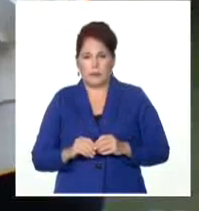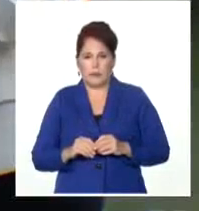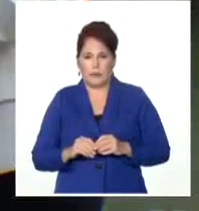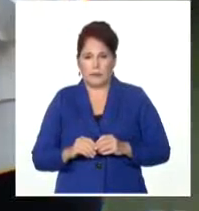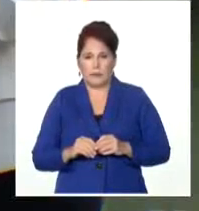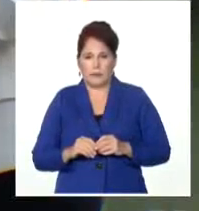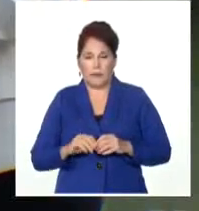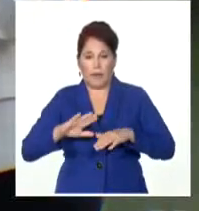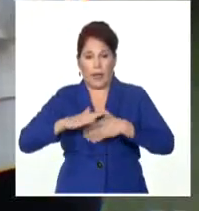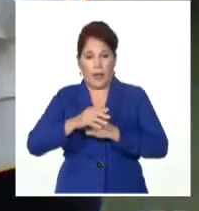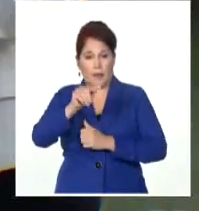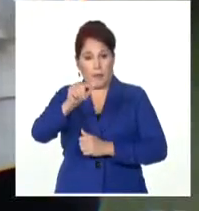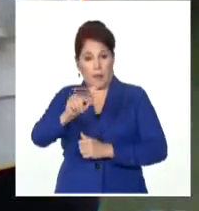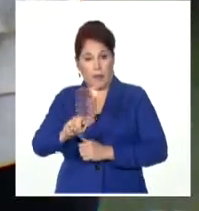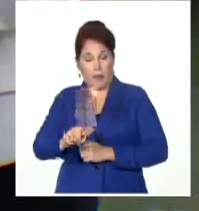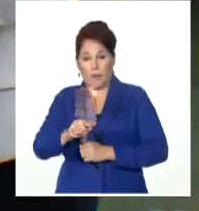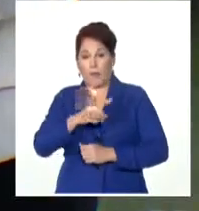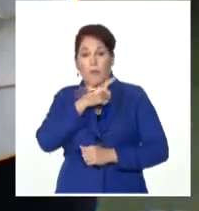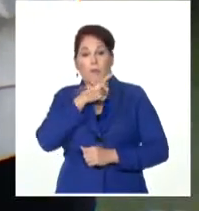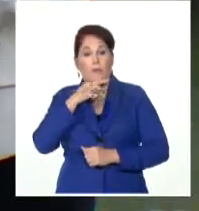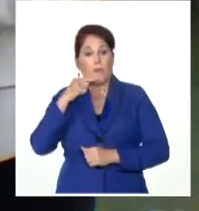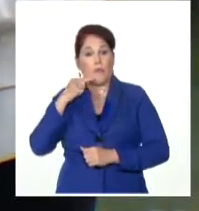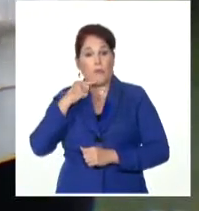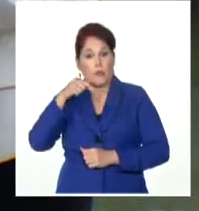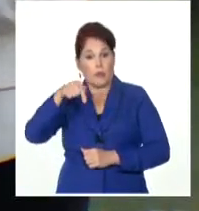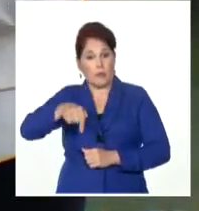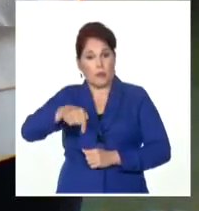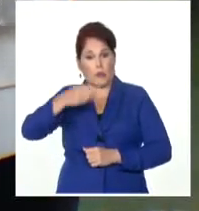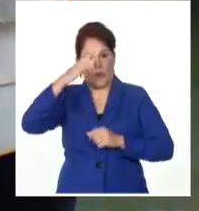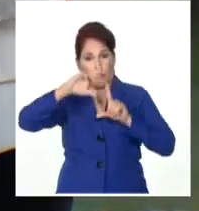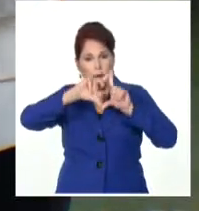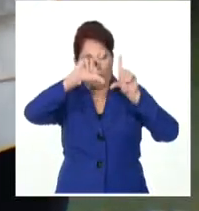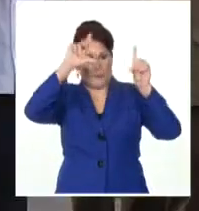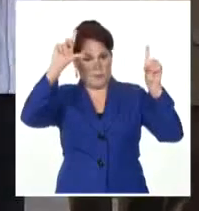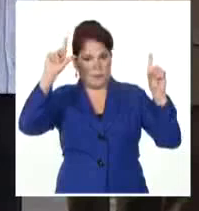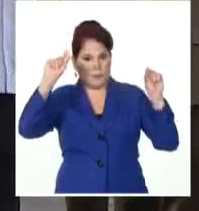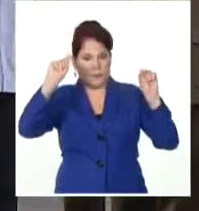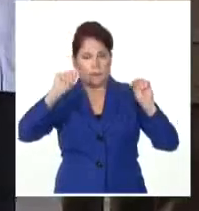El embajador de la Federación de Rusia en la República de Cuba.